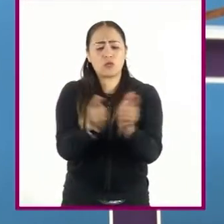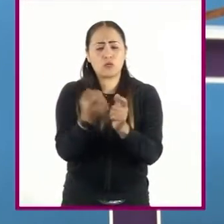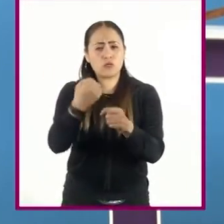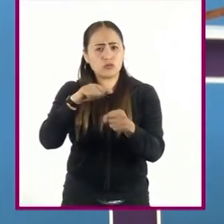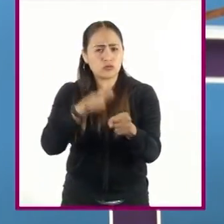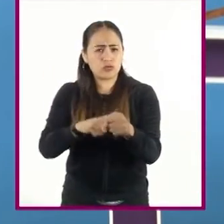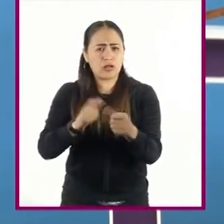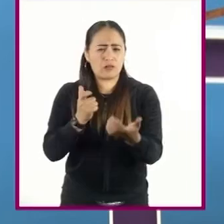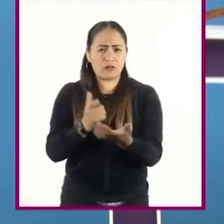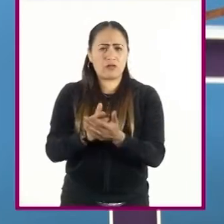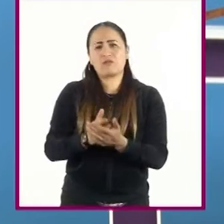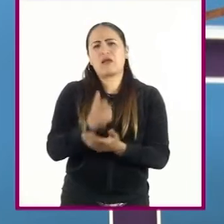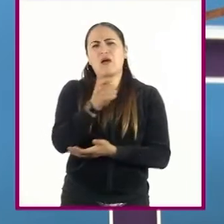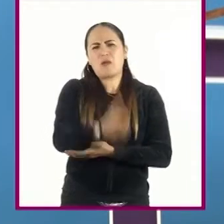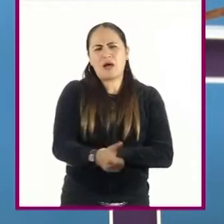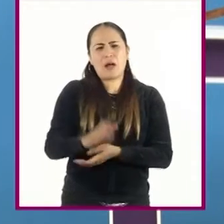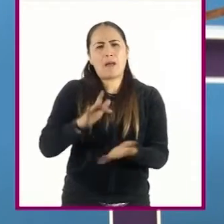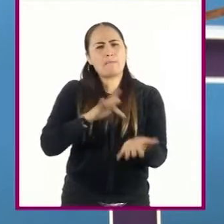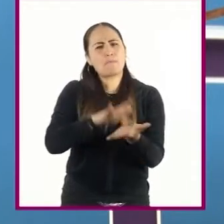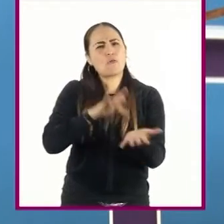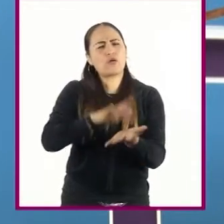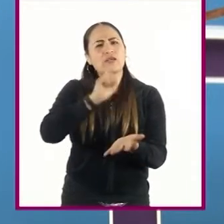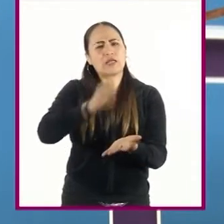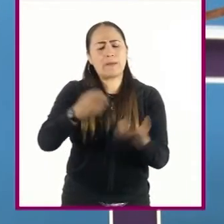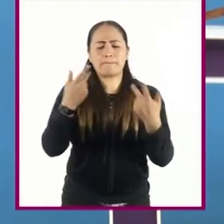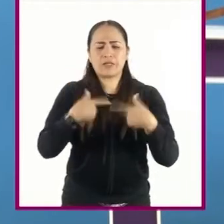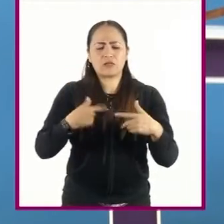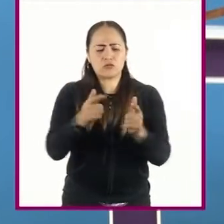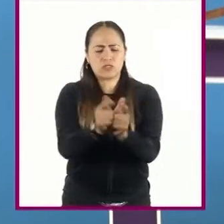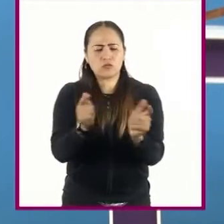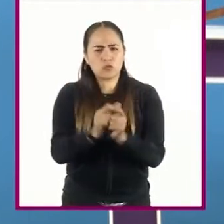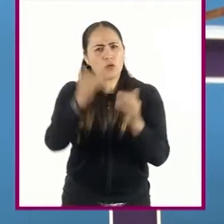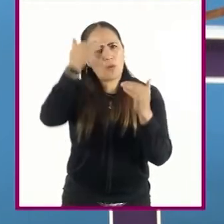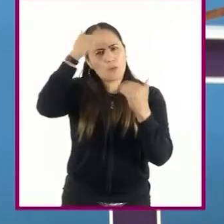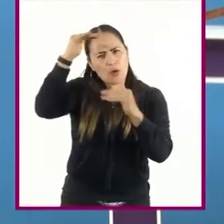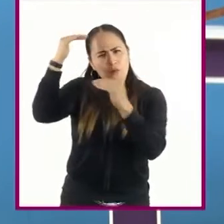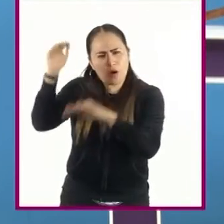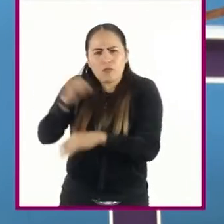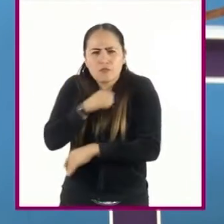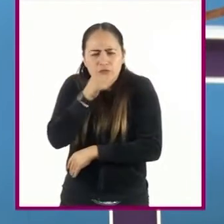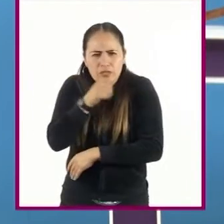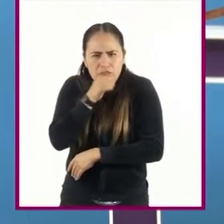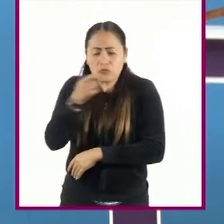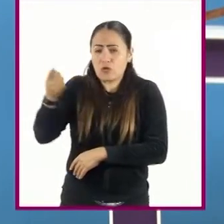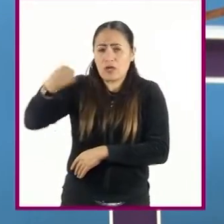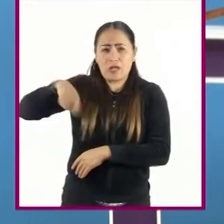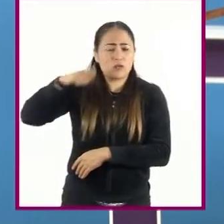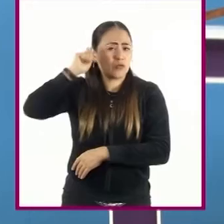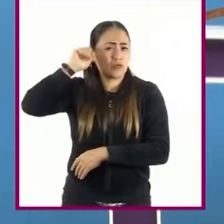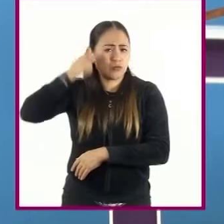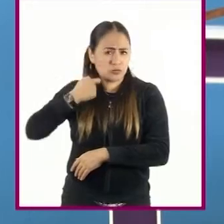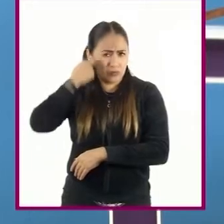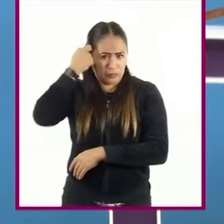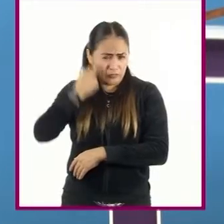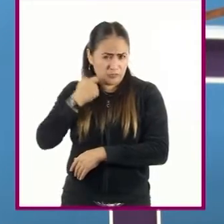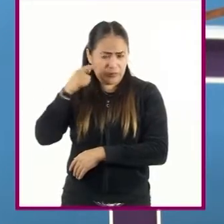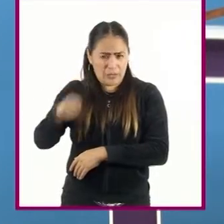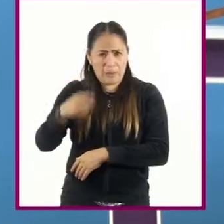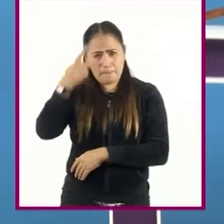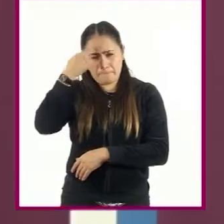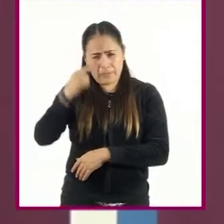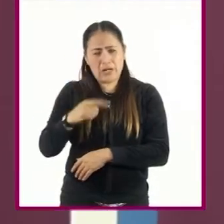integral son los adultos mayores, quienes reciben una pensión que busca contribuir a mejorar su calidad de vida.